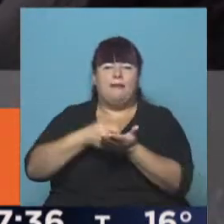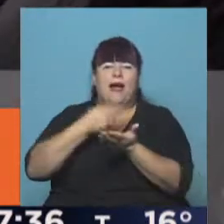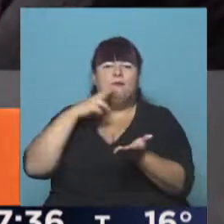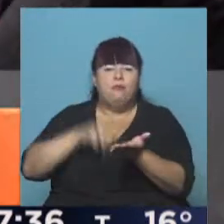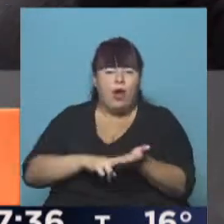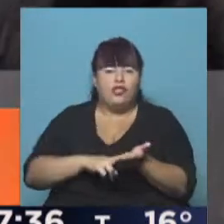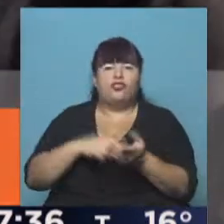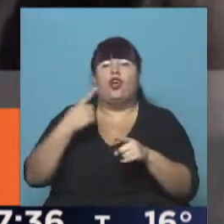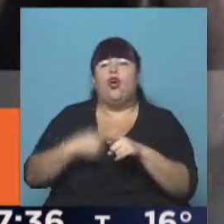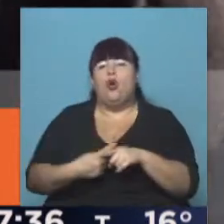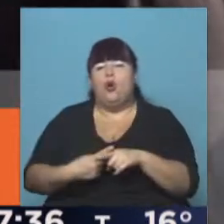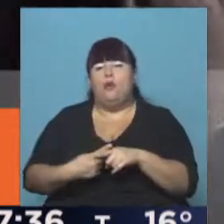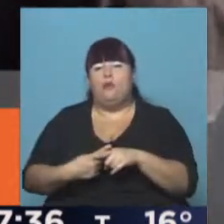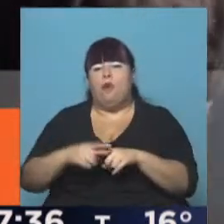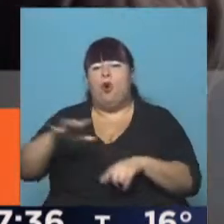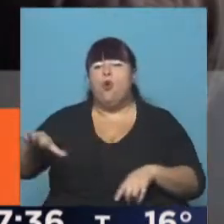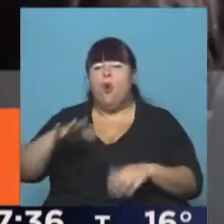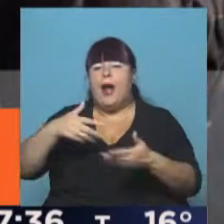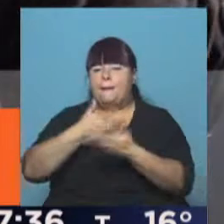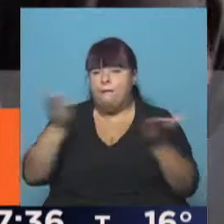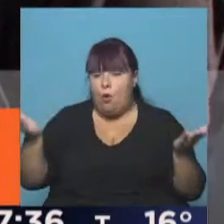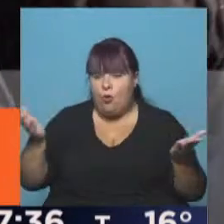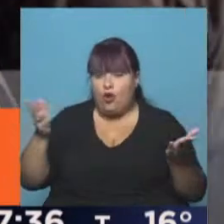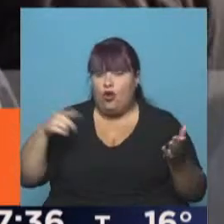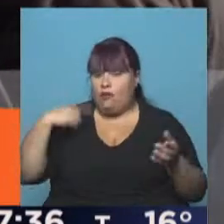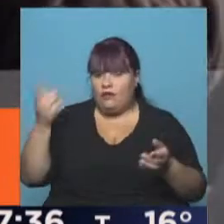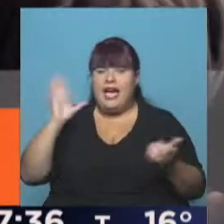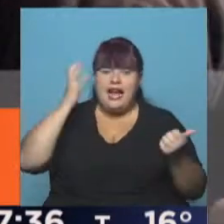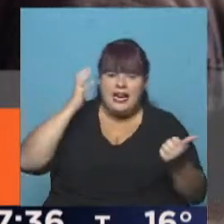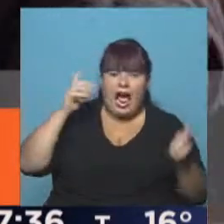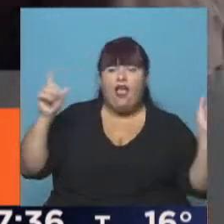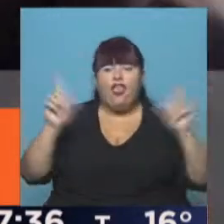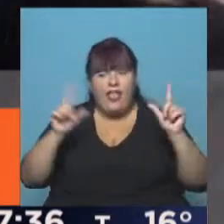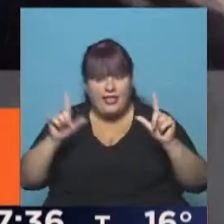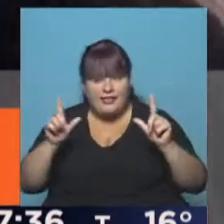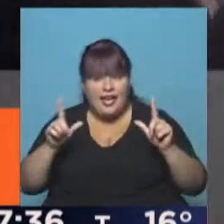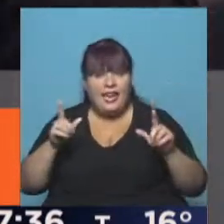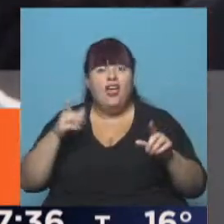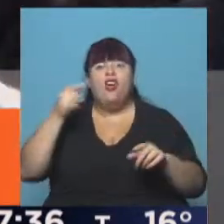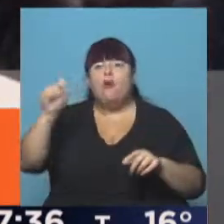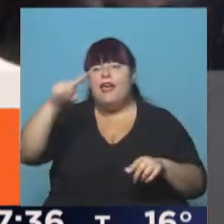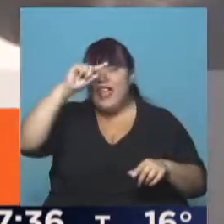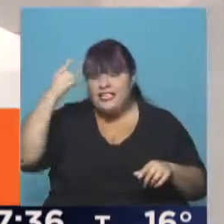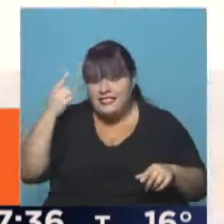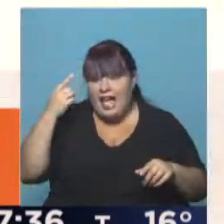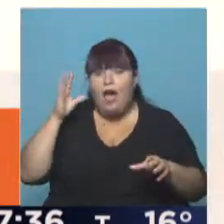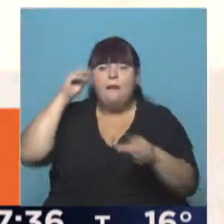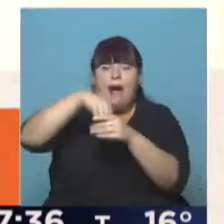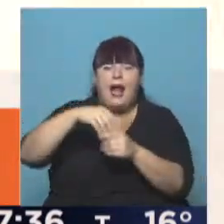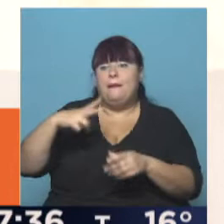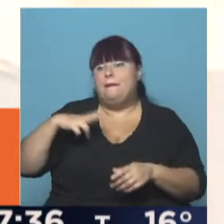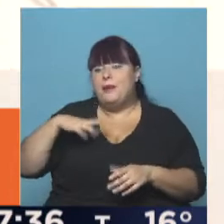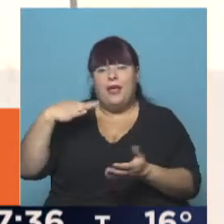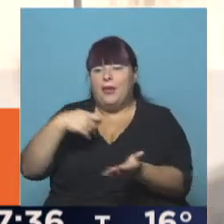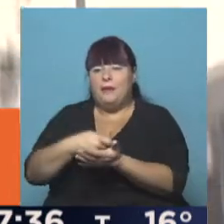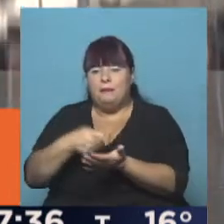que pagar por utilizar el espacio público, las frecuencias de radio y de televisión, que como son estatales, para utilizarlas los medios privados tienen